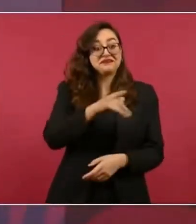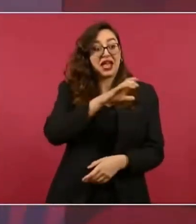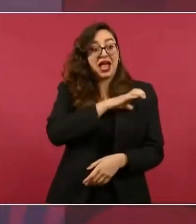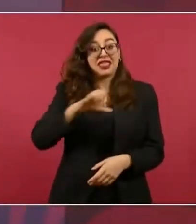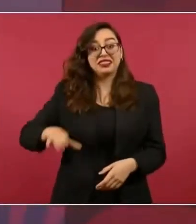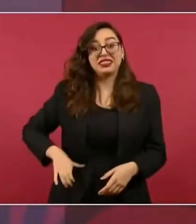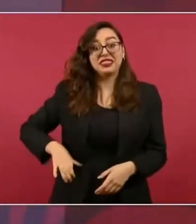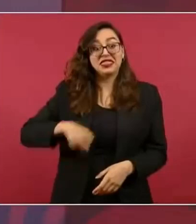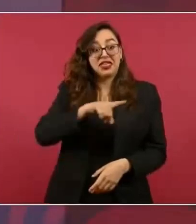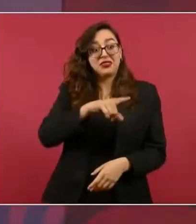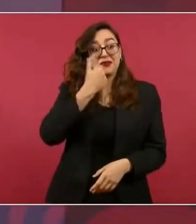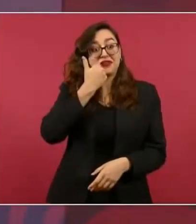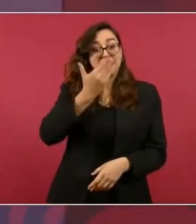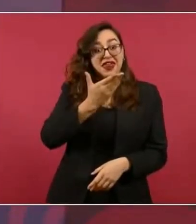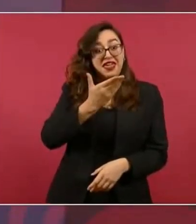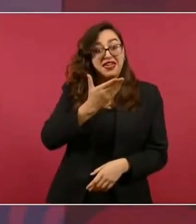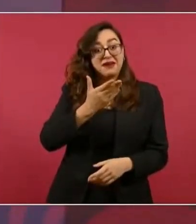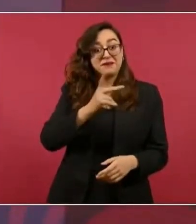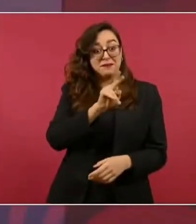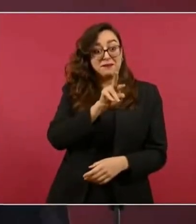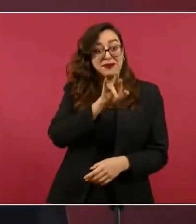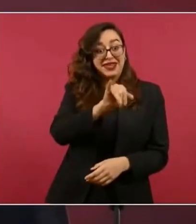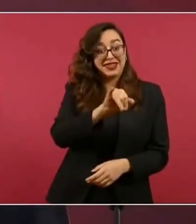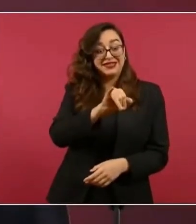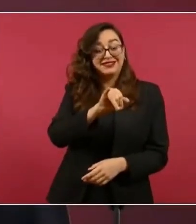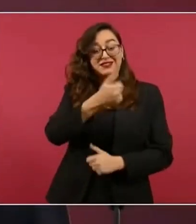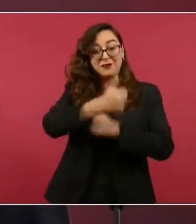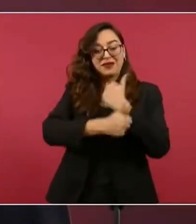Sí es cierto ese acuerdo.